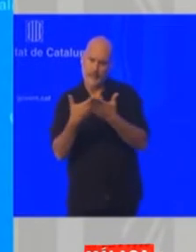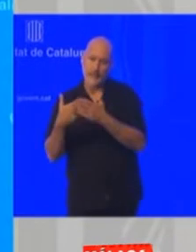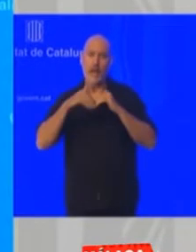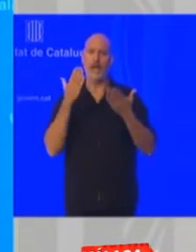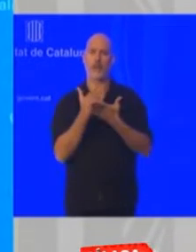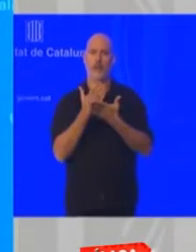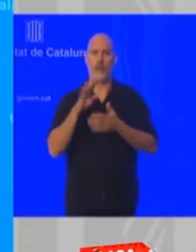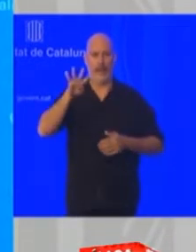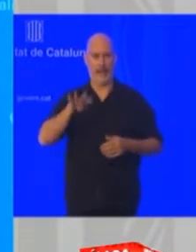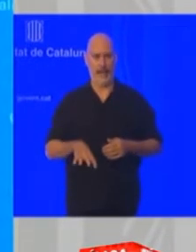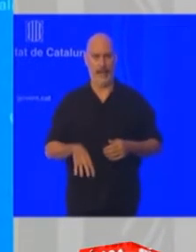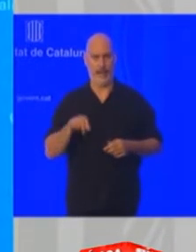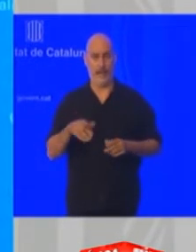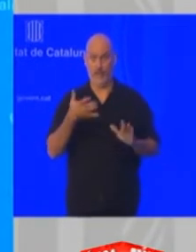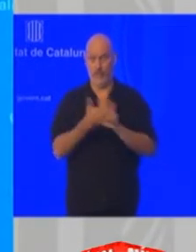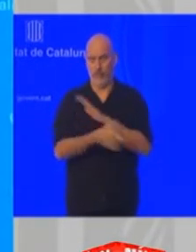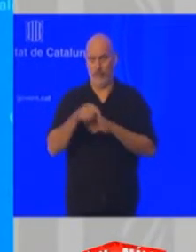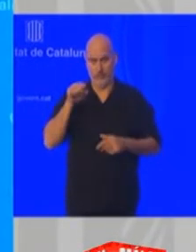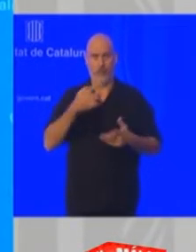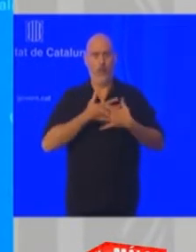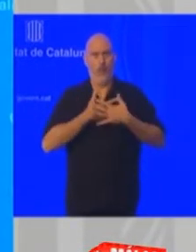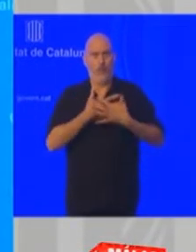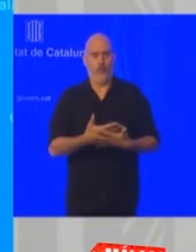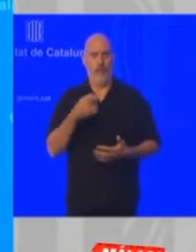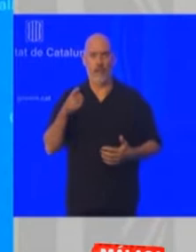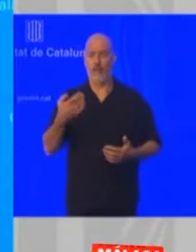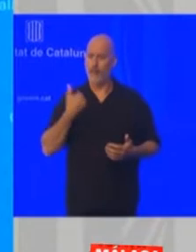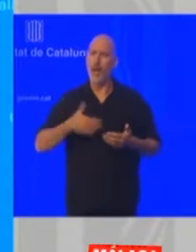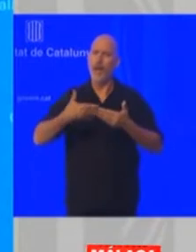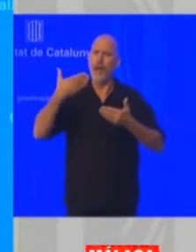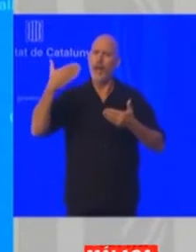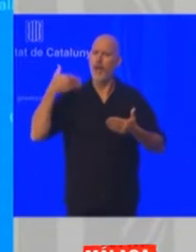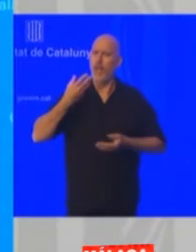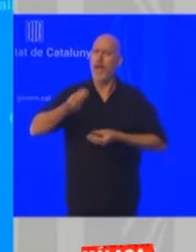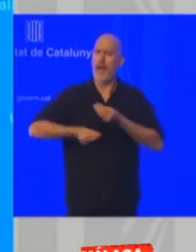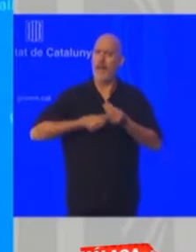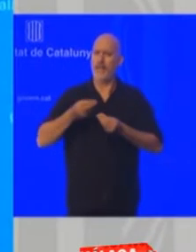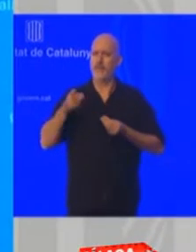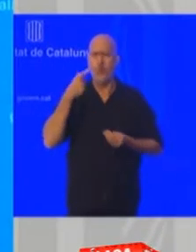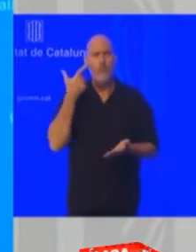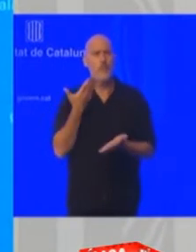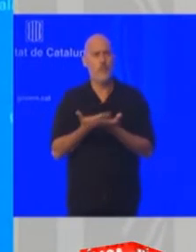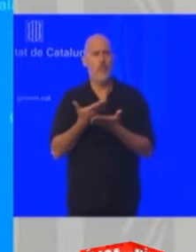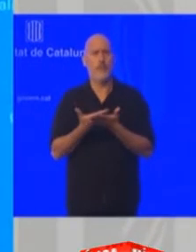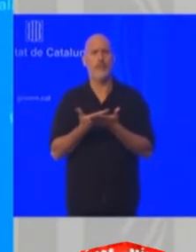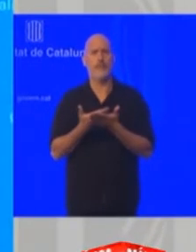catalanas, precisamente con esa voluntad con la que también se han estado haciendo todas estas pruebas